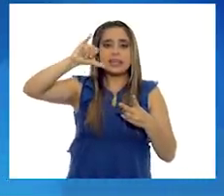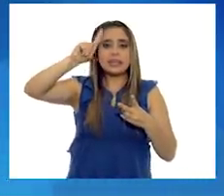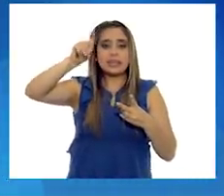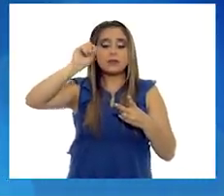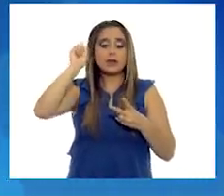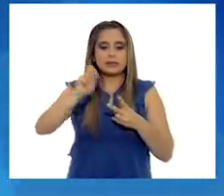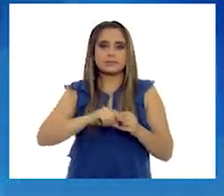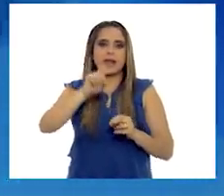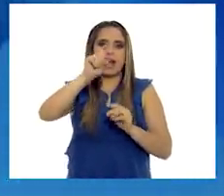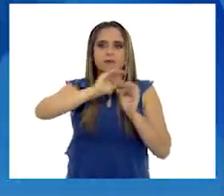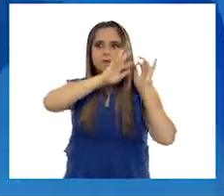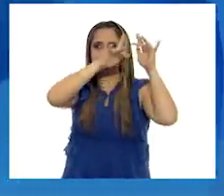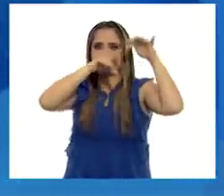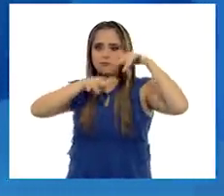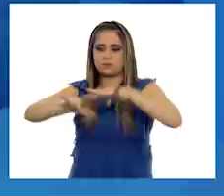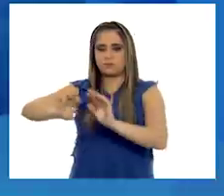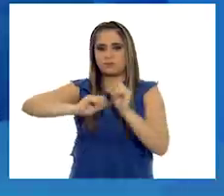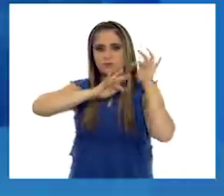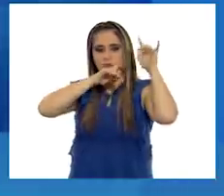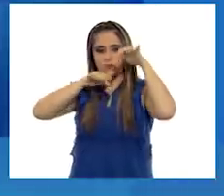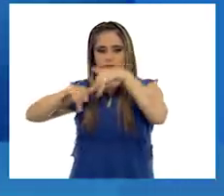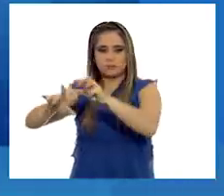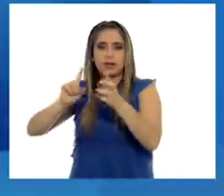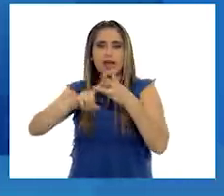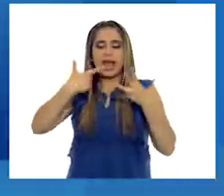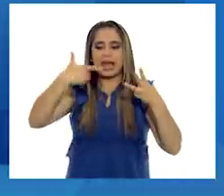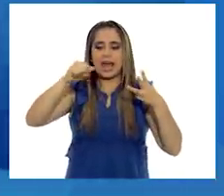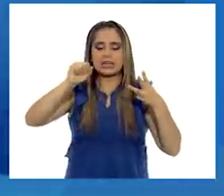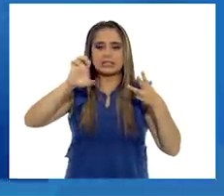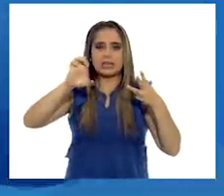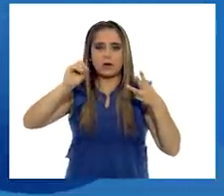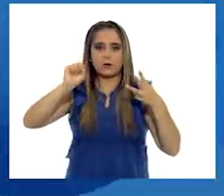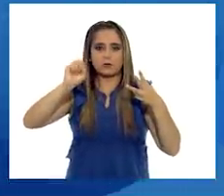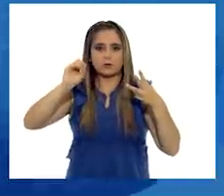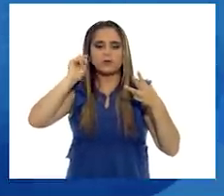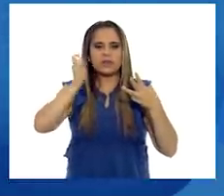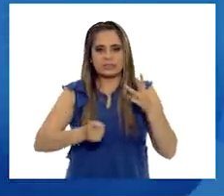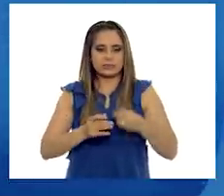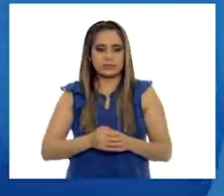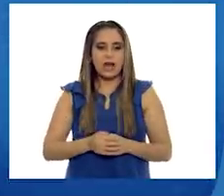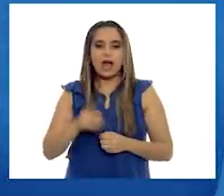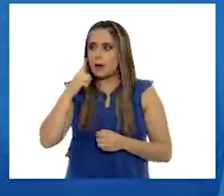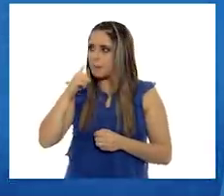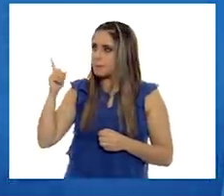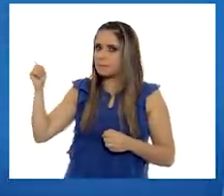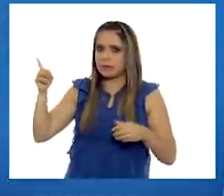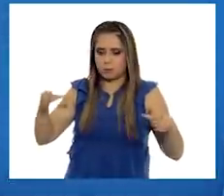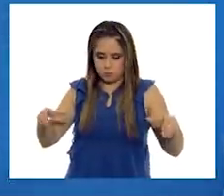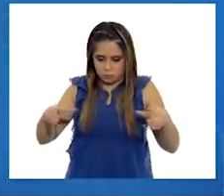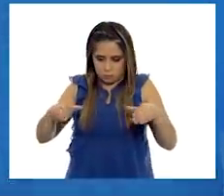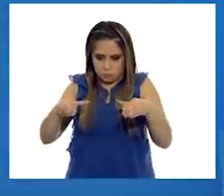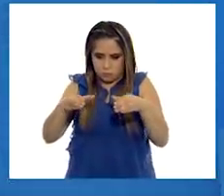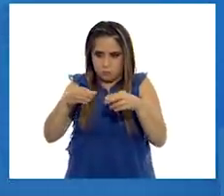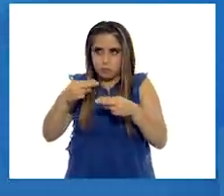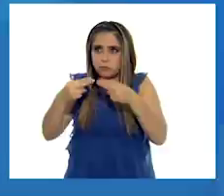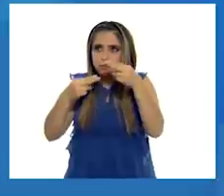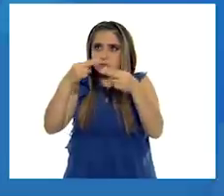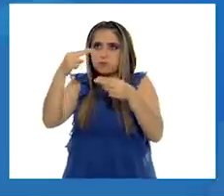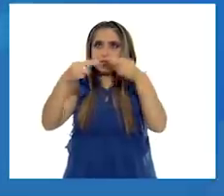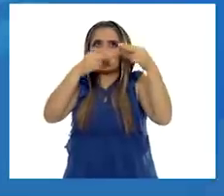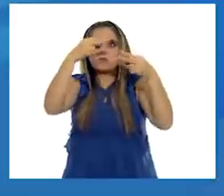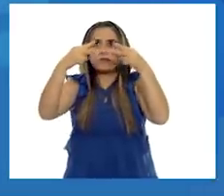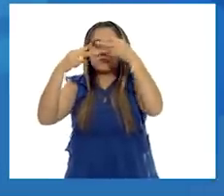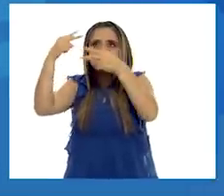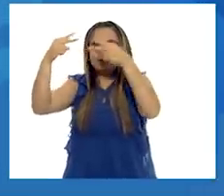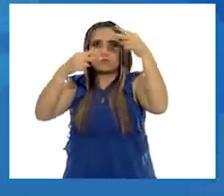una ola en el mar gigantesca. ¿Y en el gaseoso? En el gaseoso es un cráter como echando vapor. ¿O es un